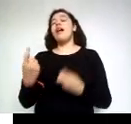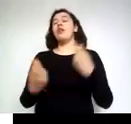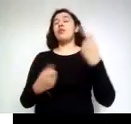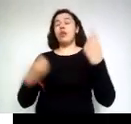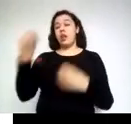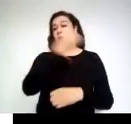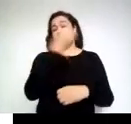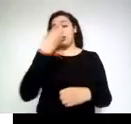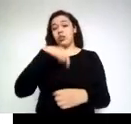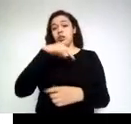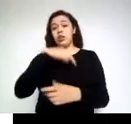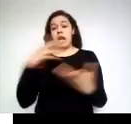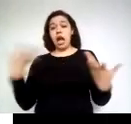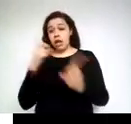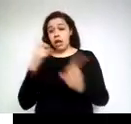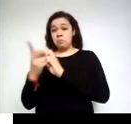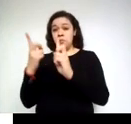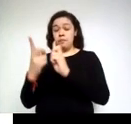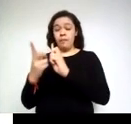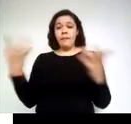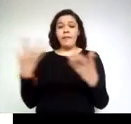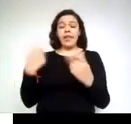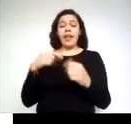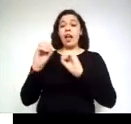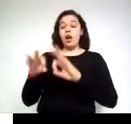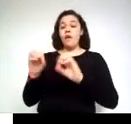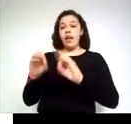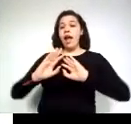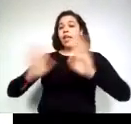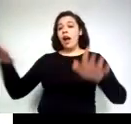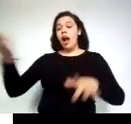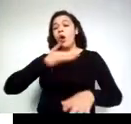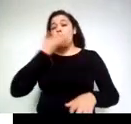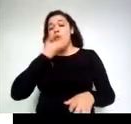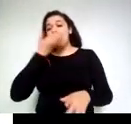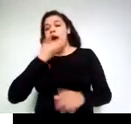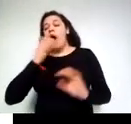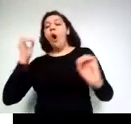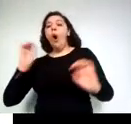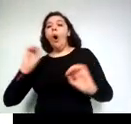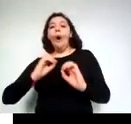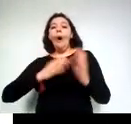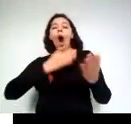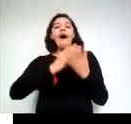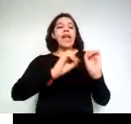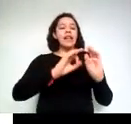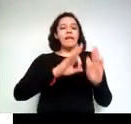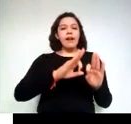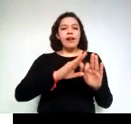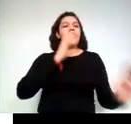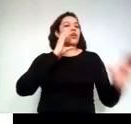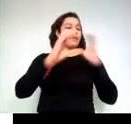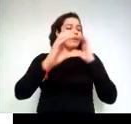nosotros tenemos relación, lo que hacen es que en la oficina donde acostumbraban ir o van esporádicamente, pusieron toda la